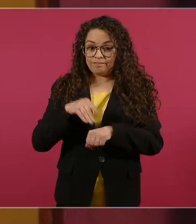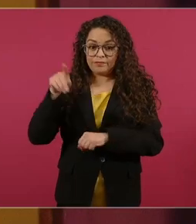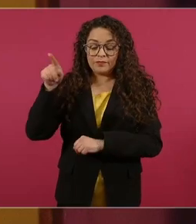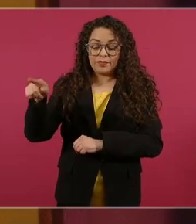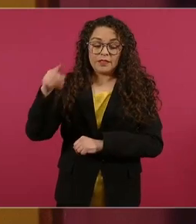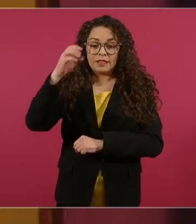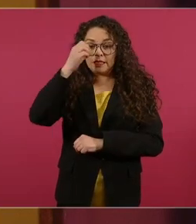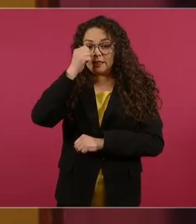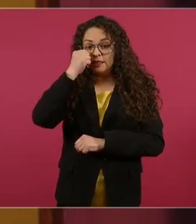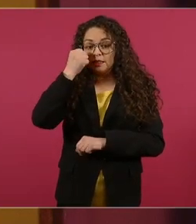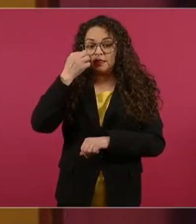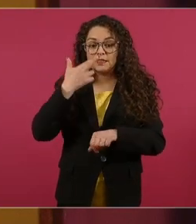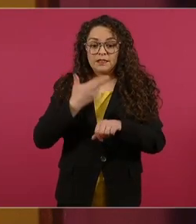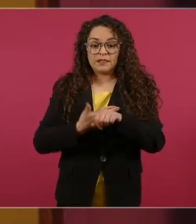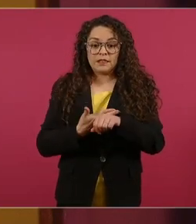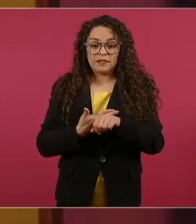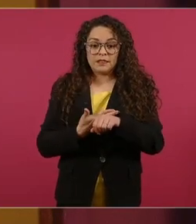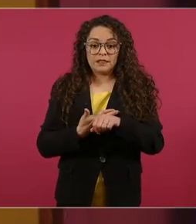Secretaría